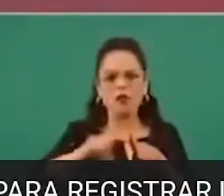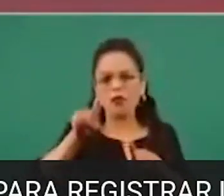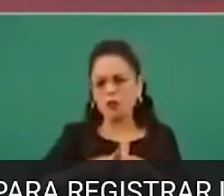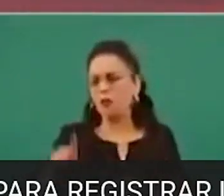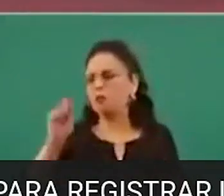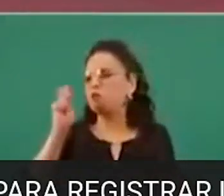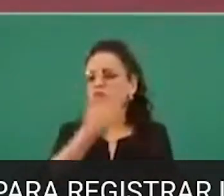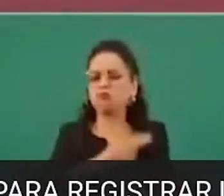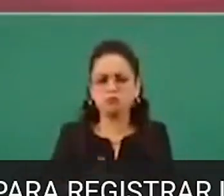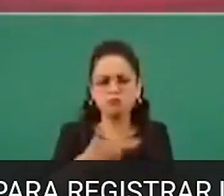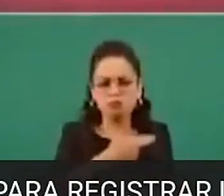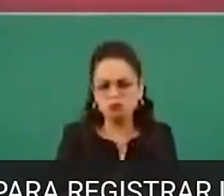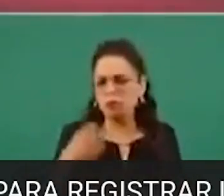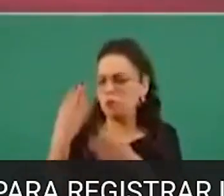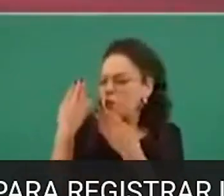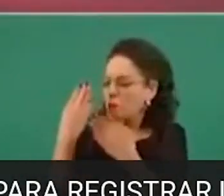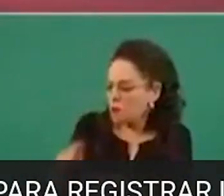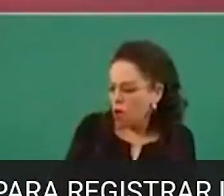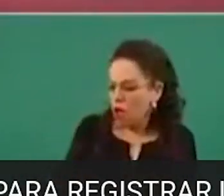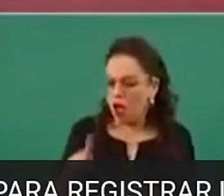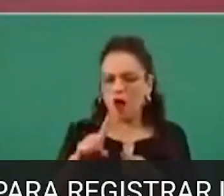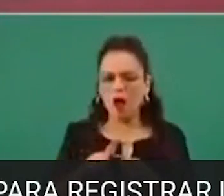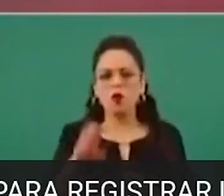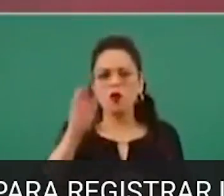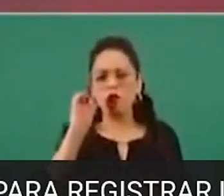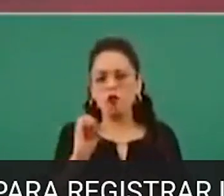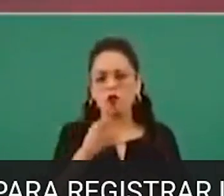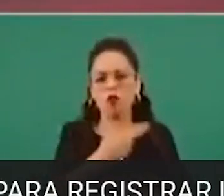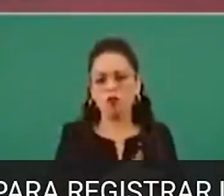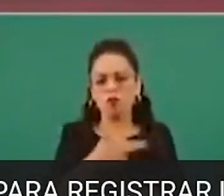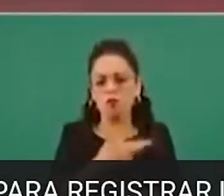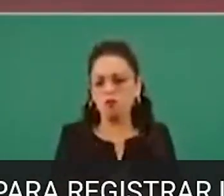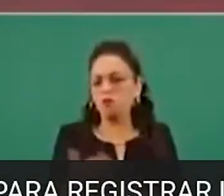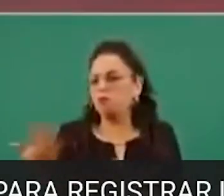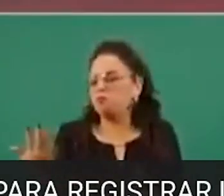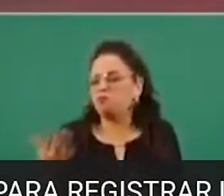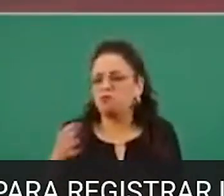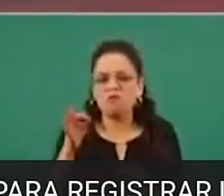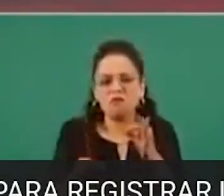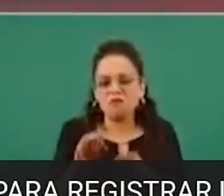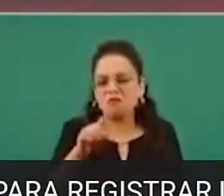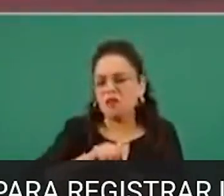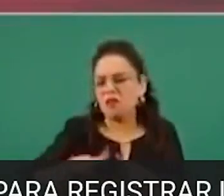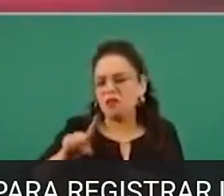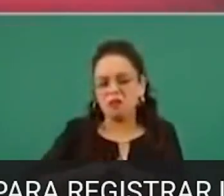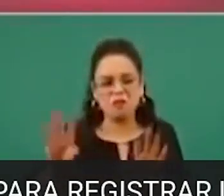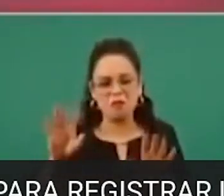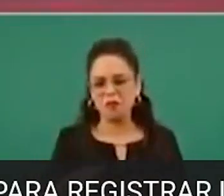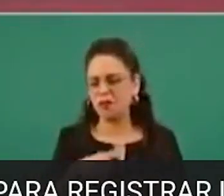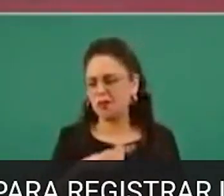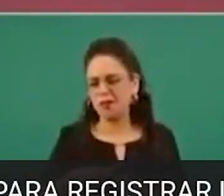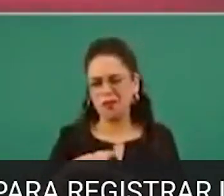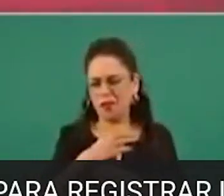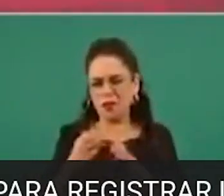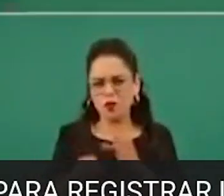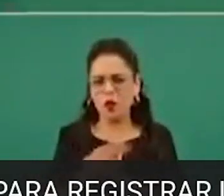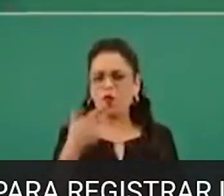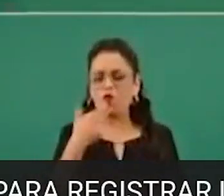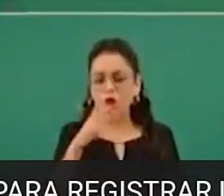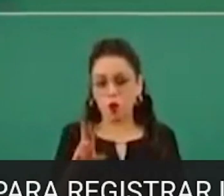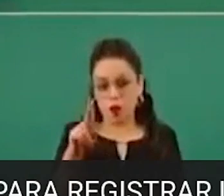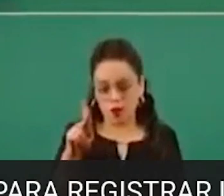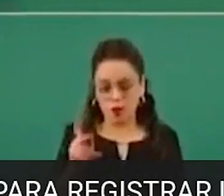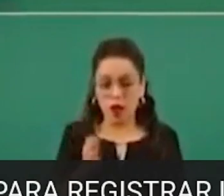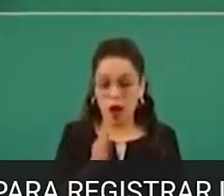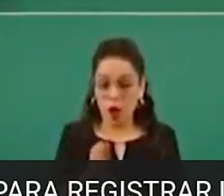transacciones financieras, para trámites legales, etcétera. En este momento estamos aprovechando esa